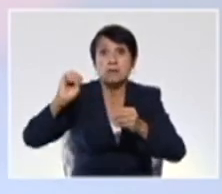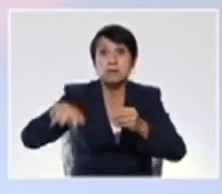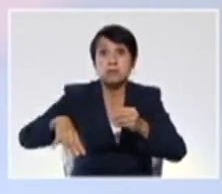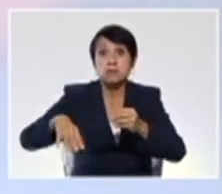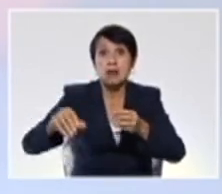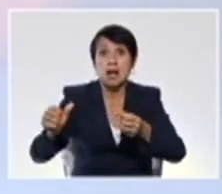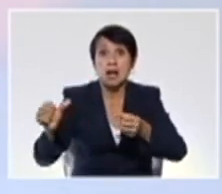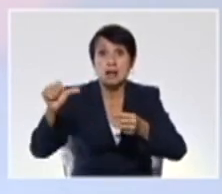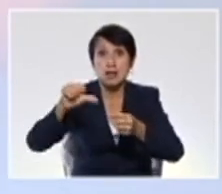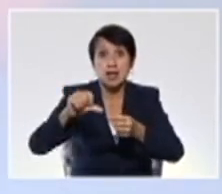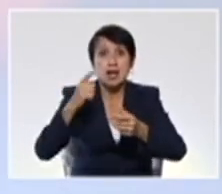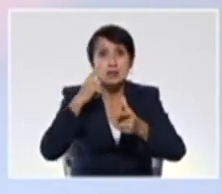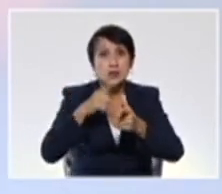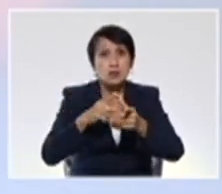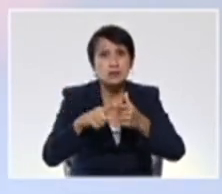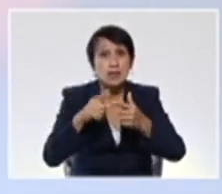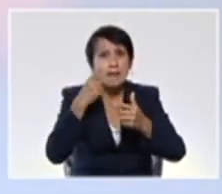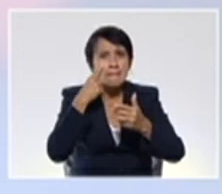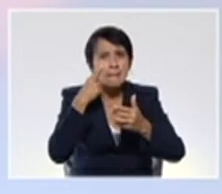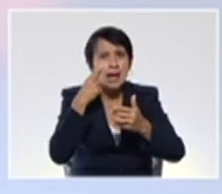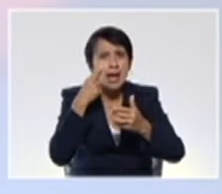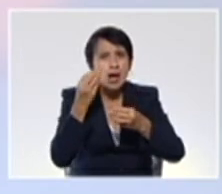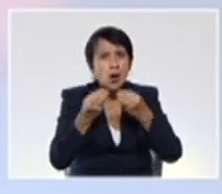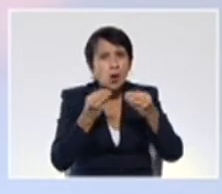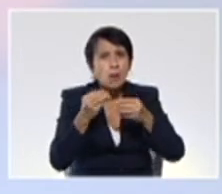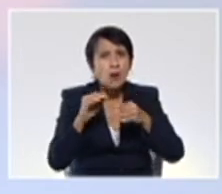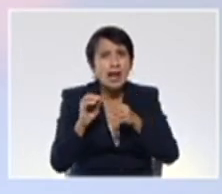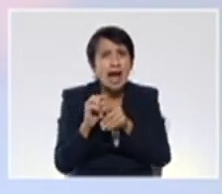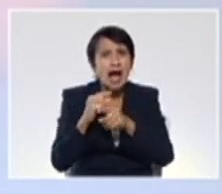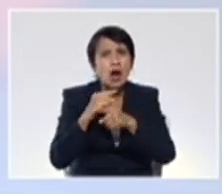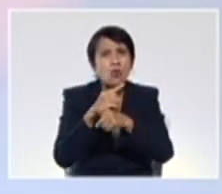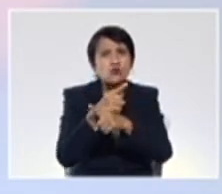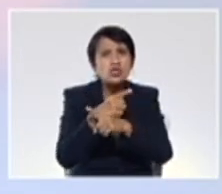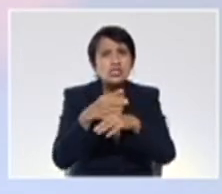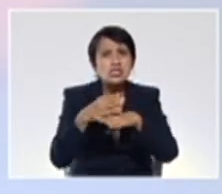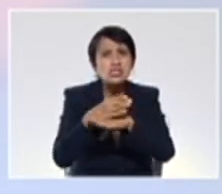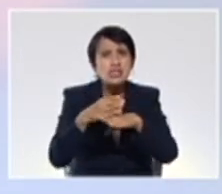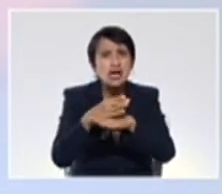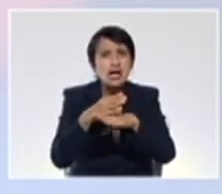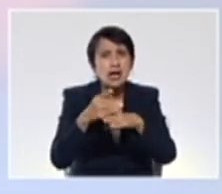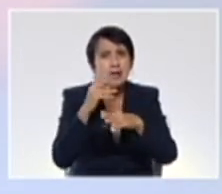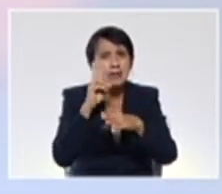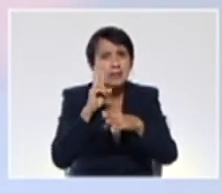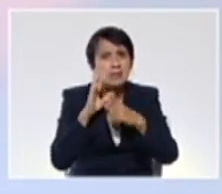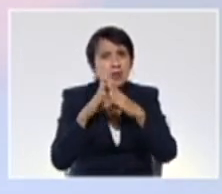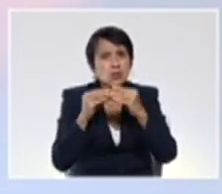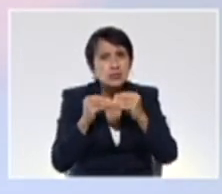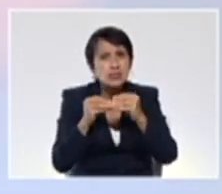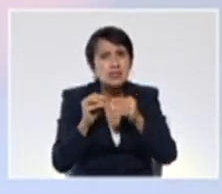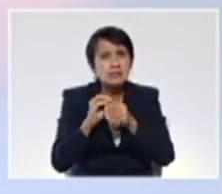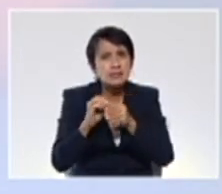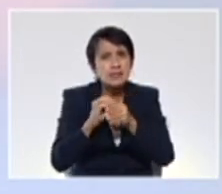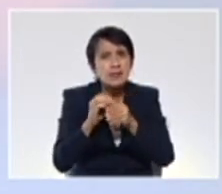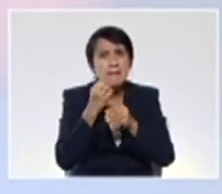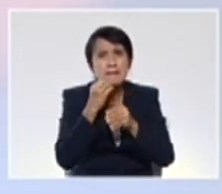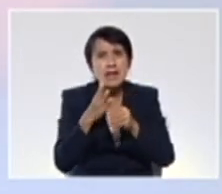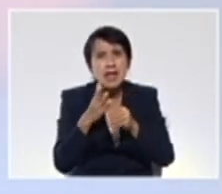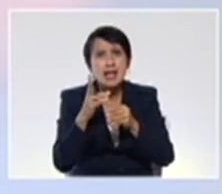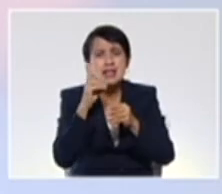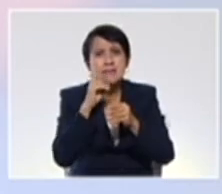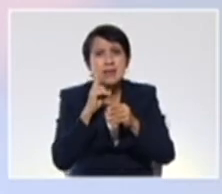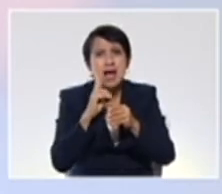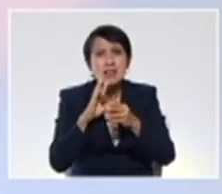en qué condiciones quedó la cuchilla, de qué calidad quedó, y entonces la vuelvo a colocar, lavándola siempre correctamente, y